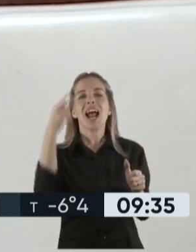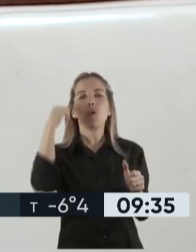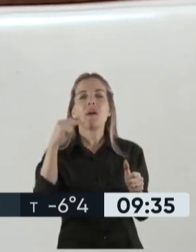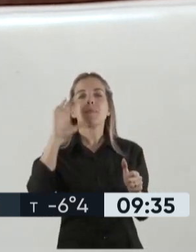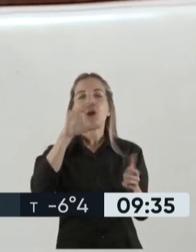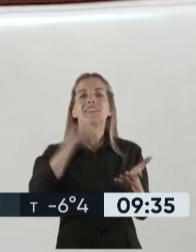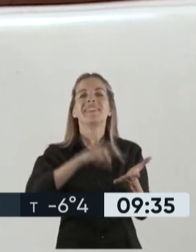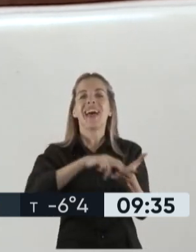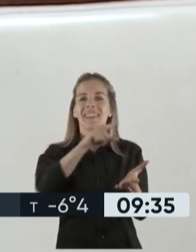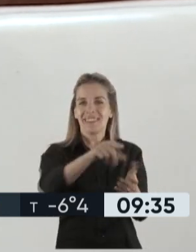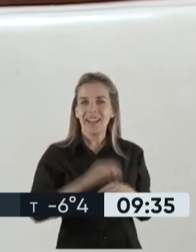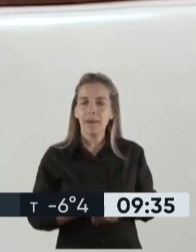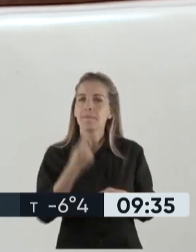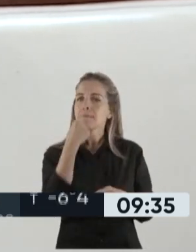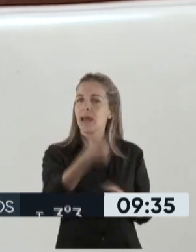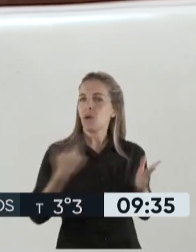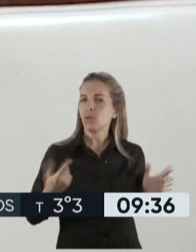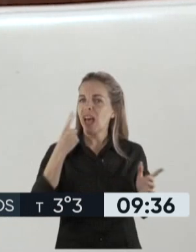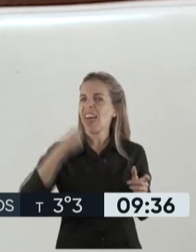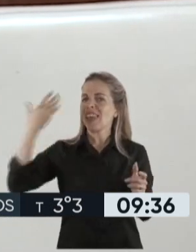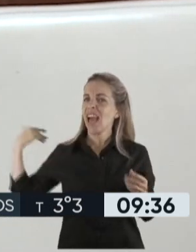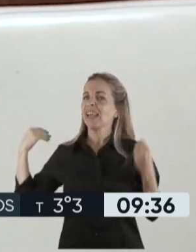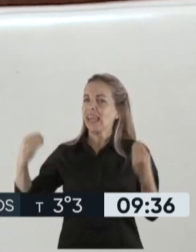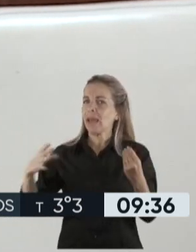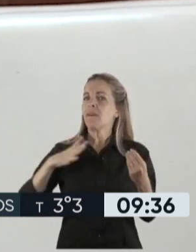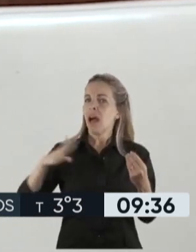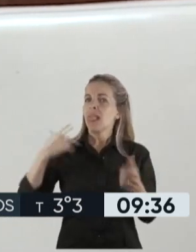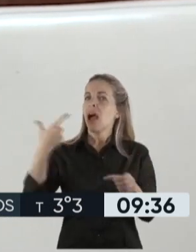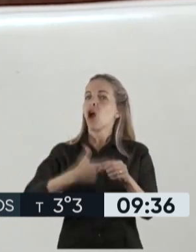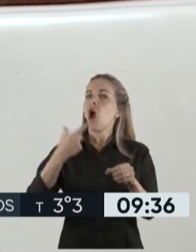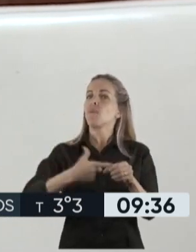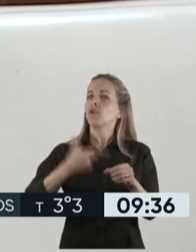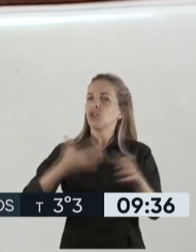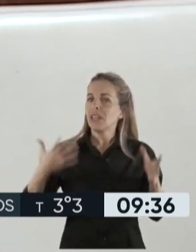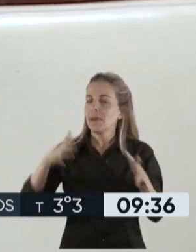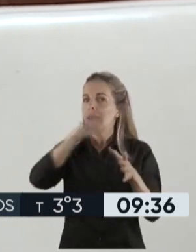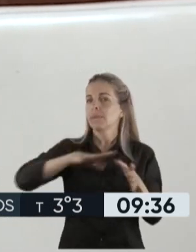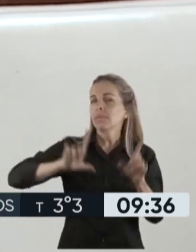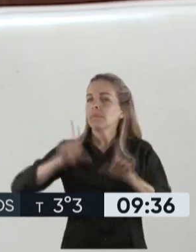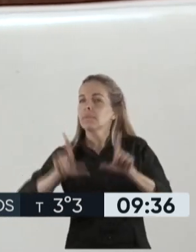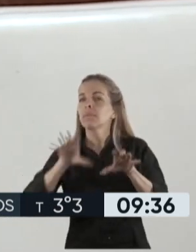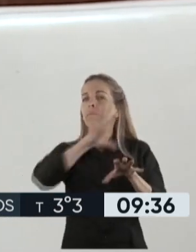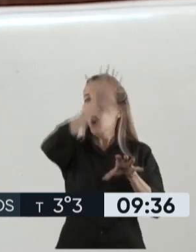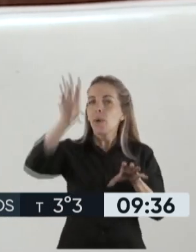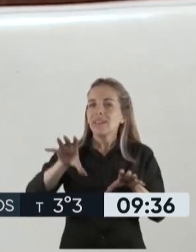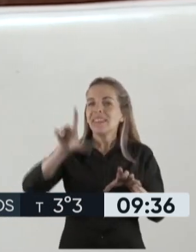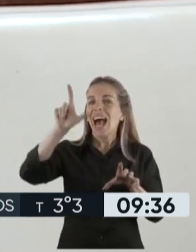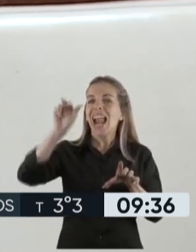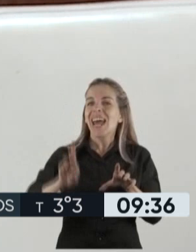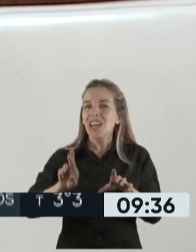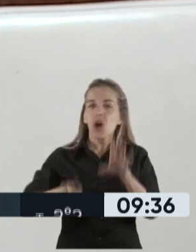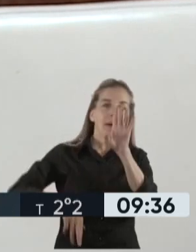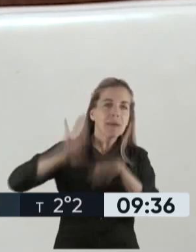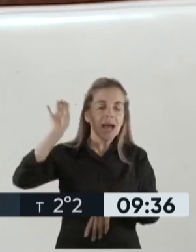pregunta es, en los últimos días se registró una falta de combustible en las zonas del interior, particularmente en La Rioja, pero en Salta